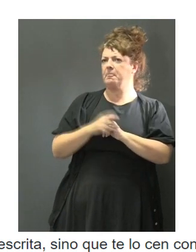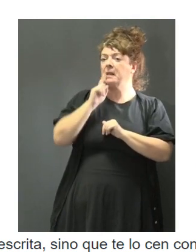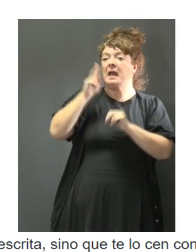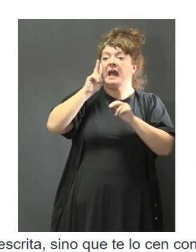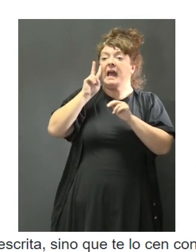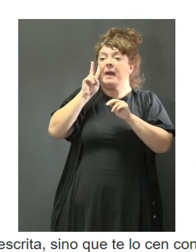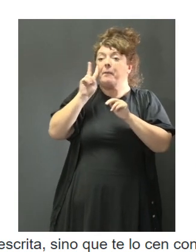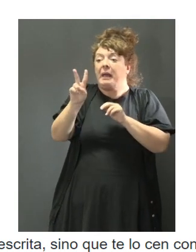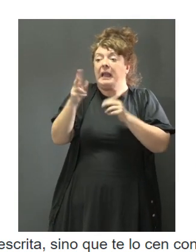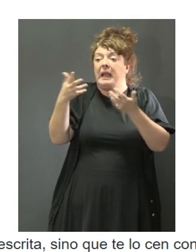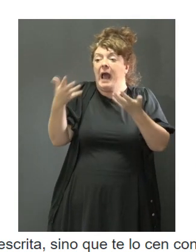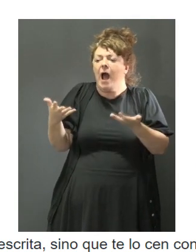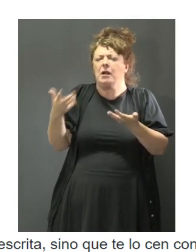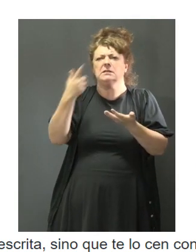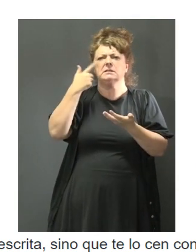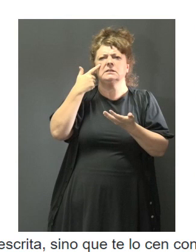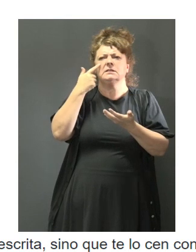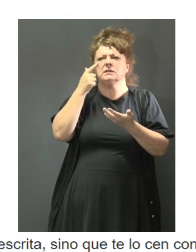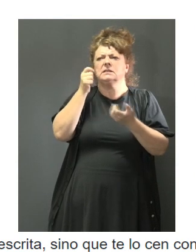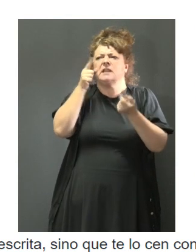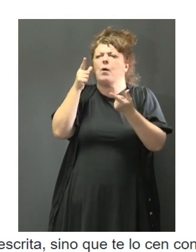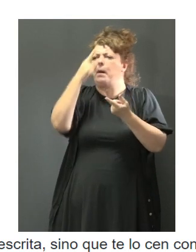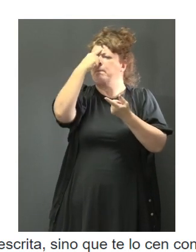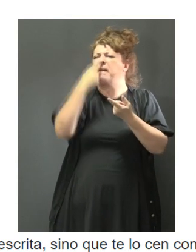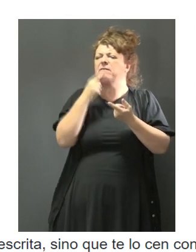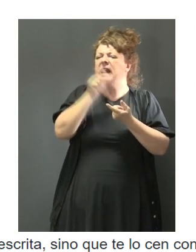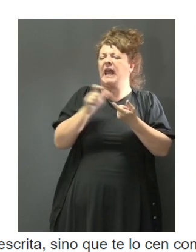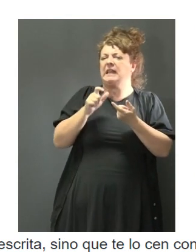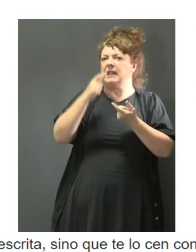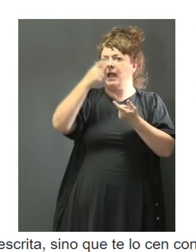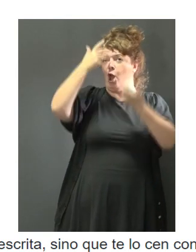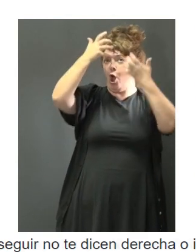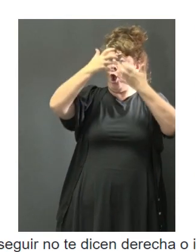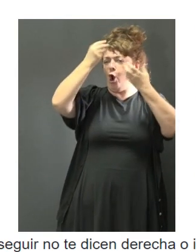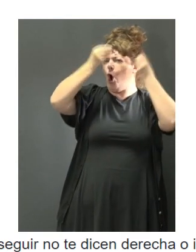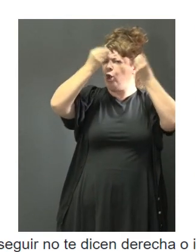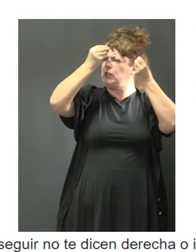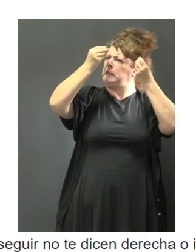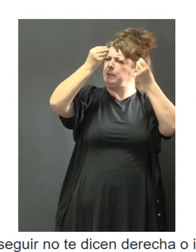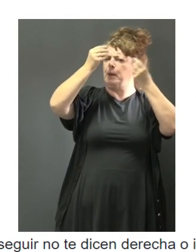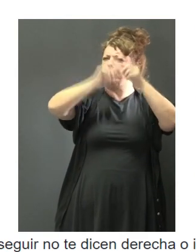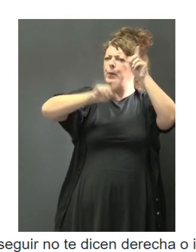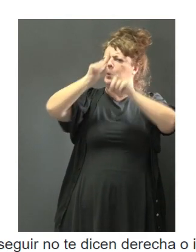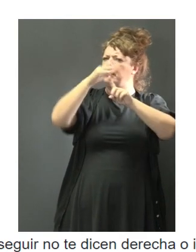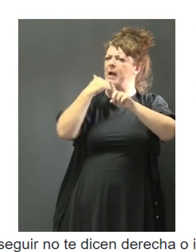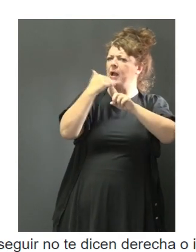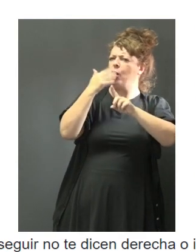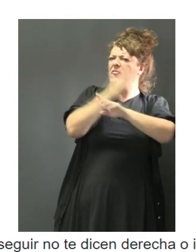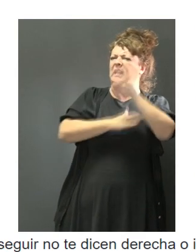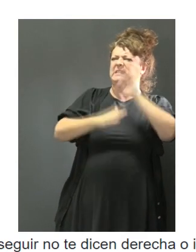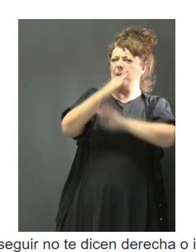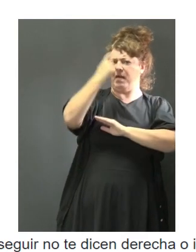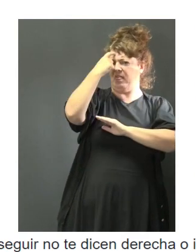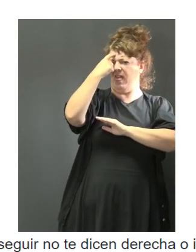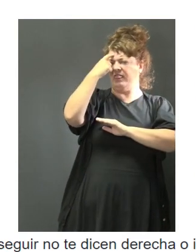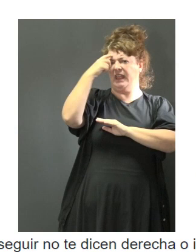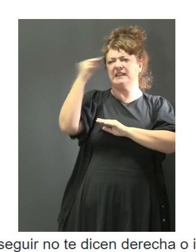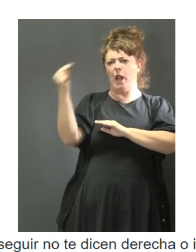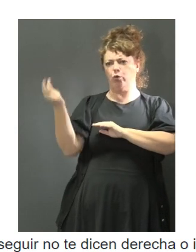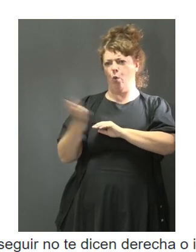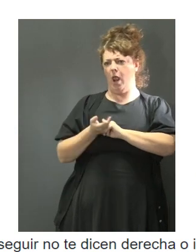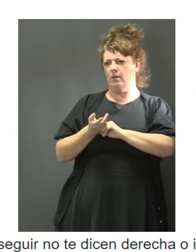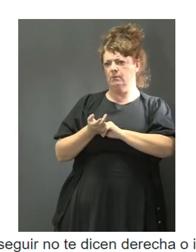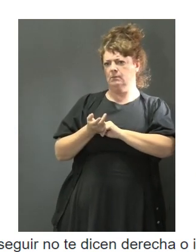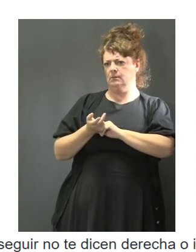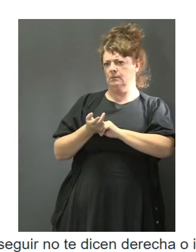realmente también se tiene en cuenta este perfil de colectivo de personas con discapacidad intelectual,